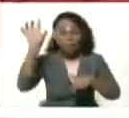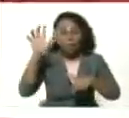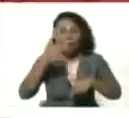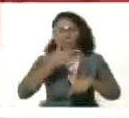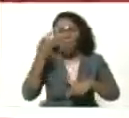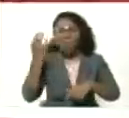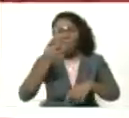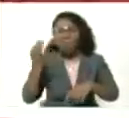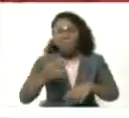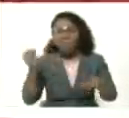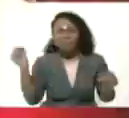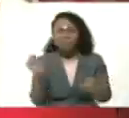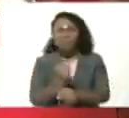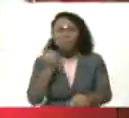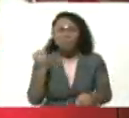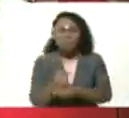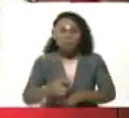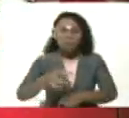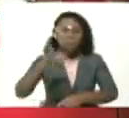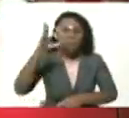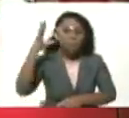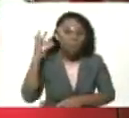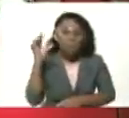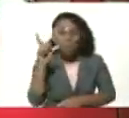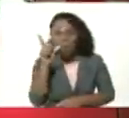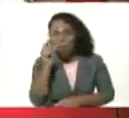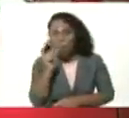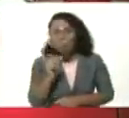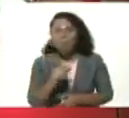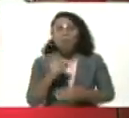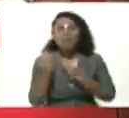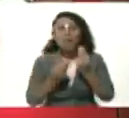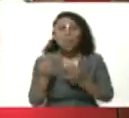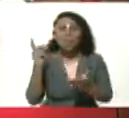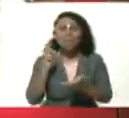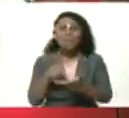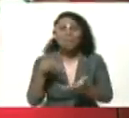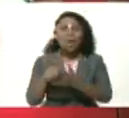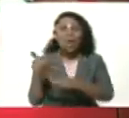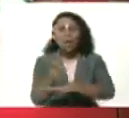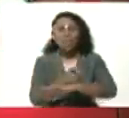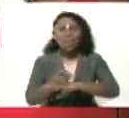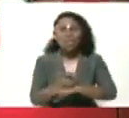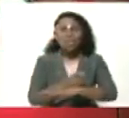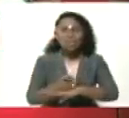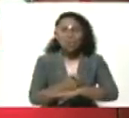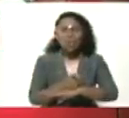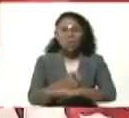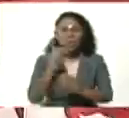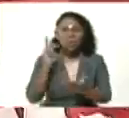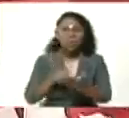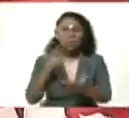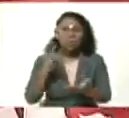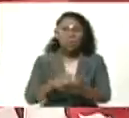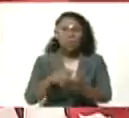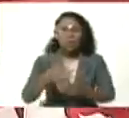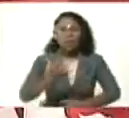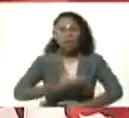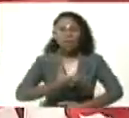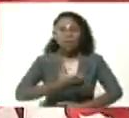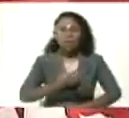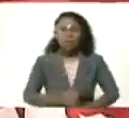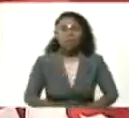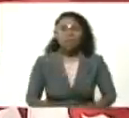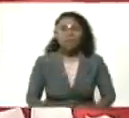verdadero trabuco de mujeres y de hombres como candidatos a las gobernaciones y candidatos a las alcaldías.